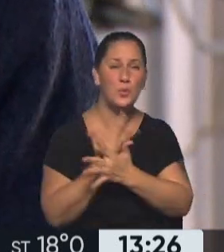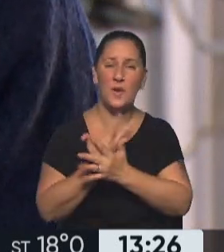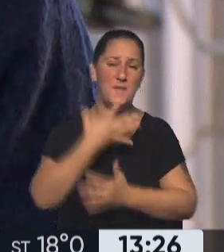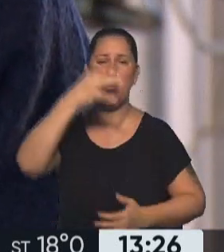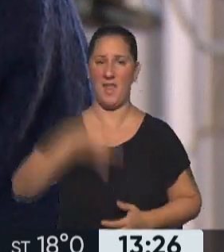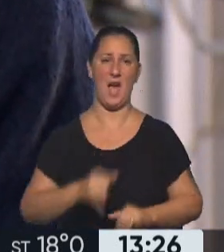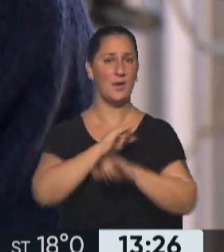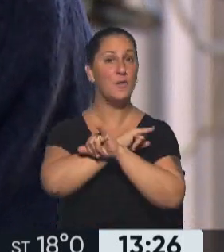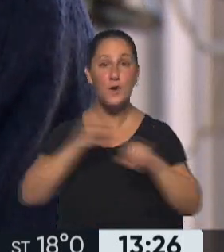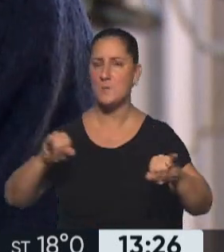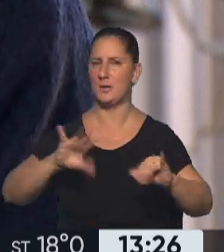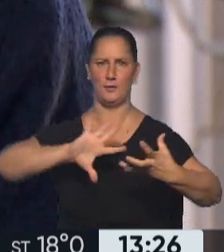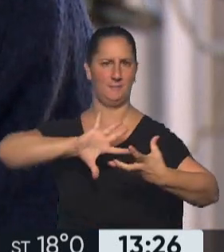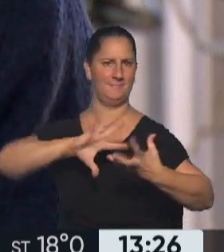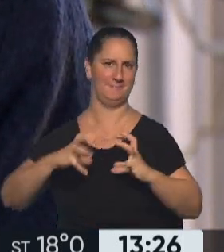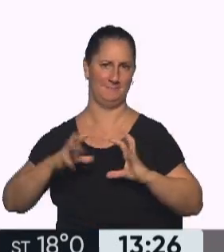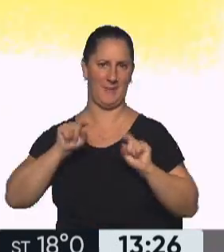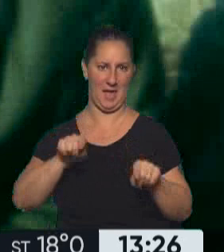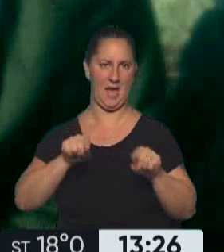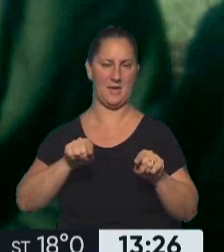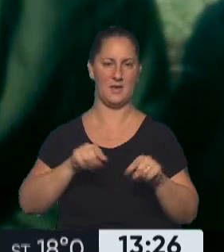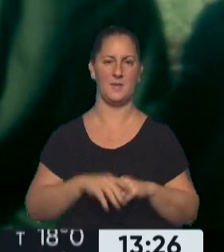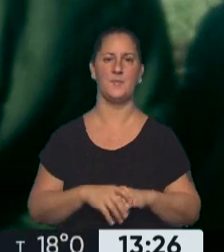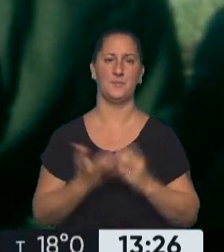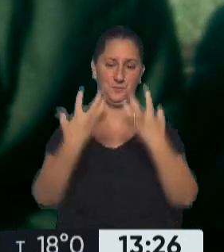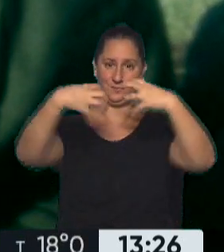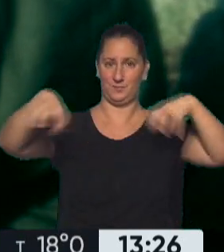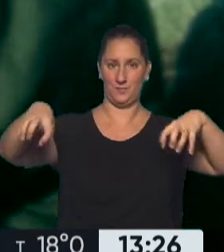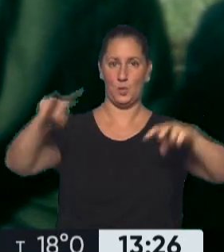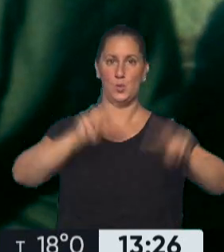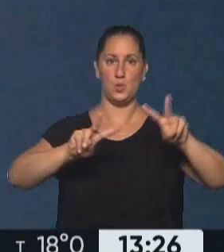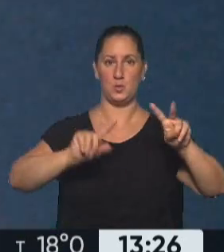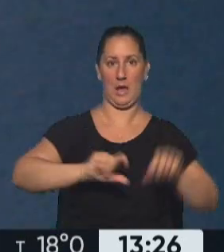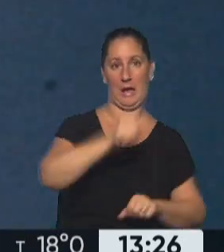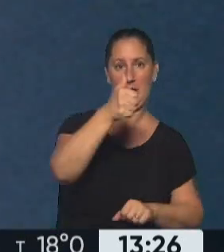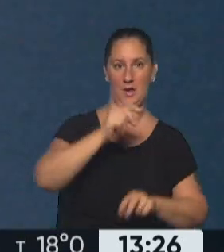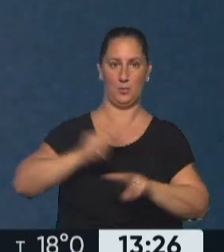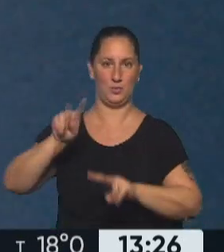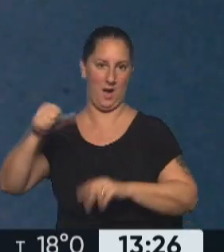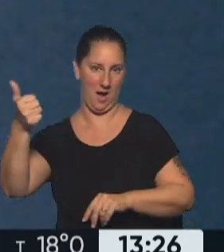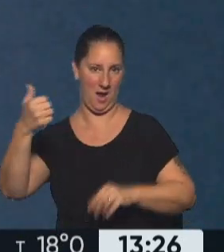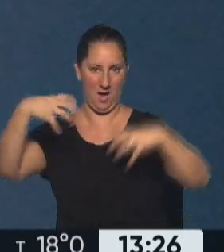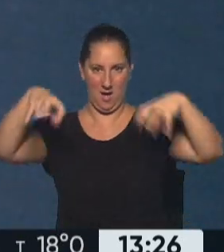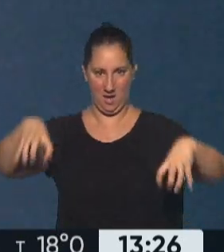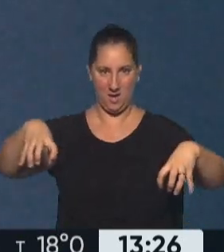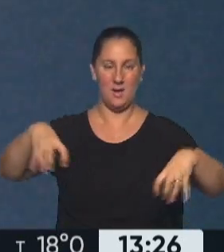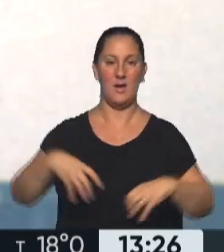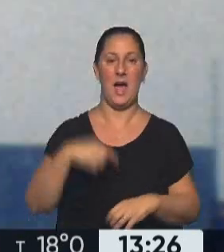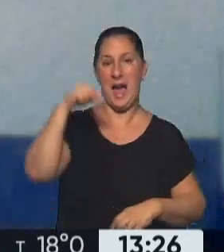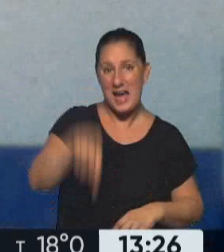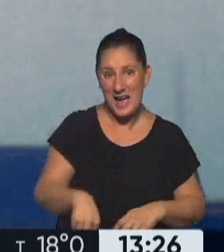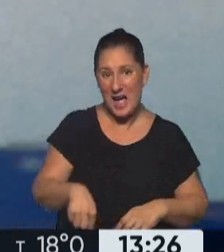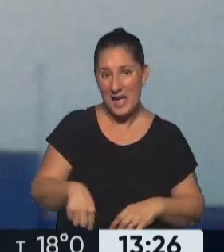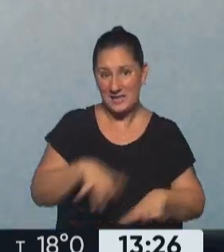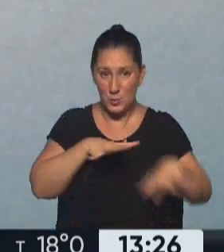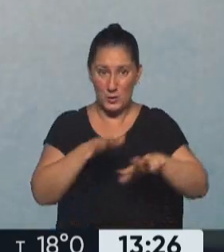es la información. Los dos bandos van a especular para ganar, acá y en cualquier parte